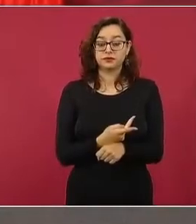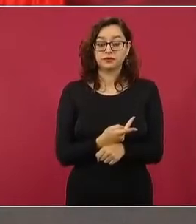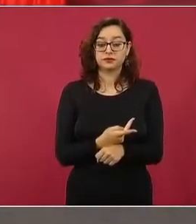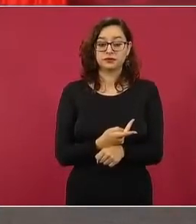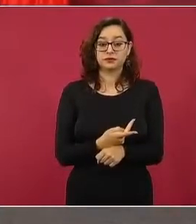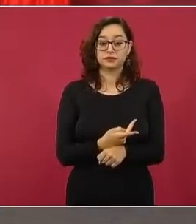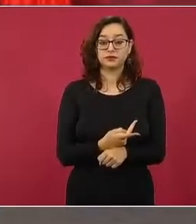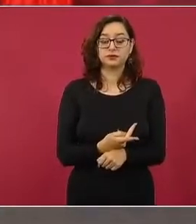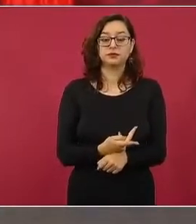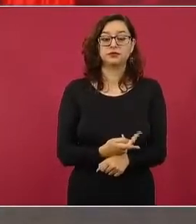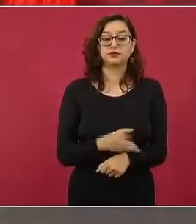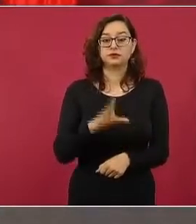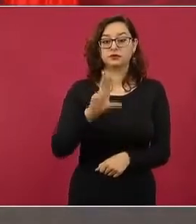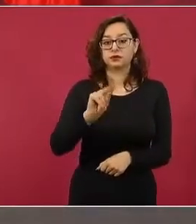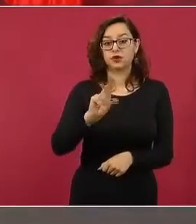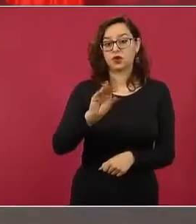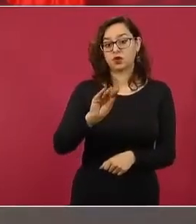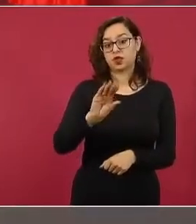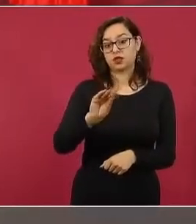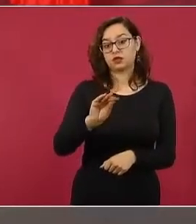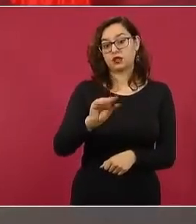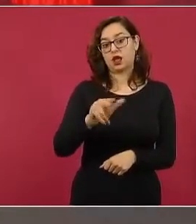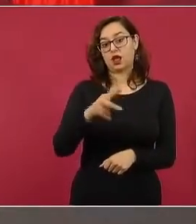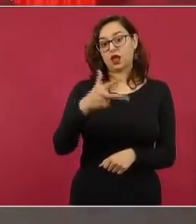pero que un partido